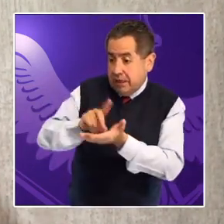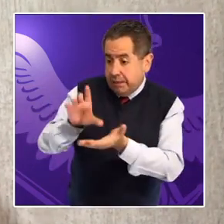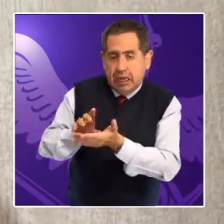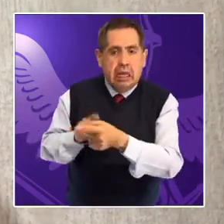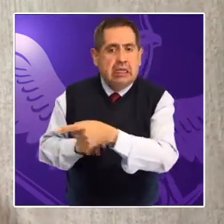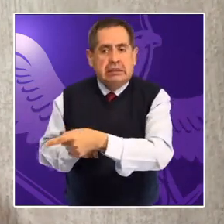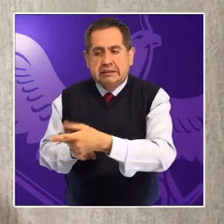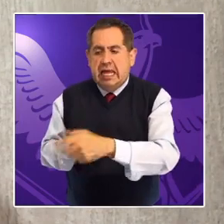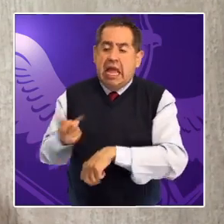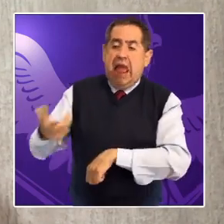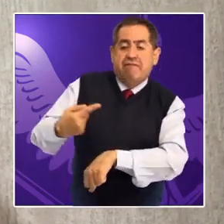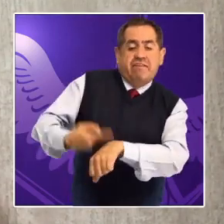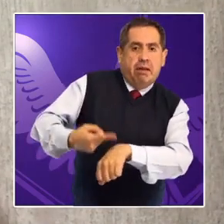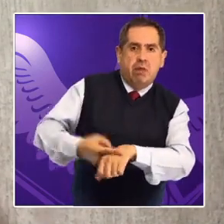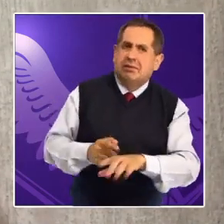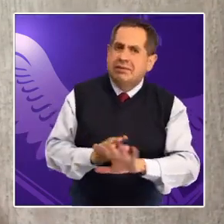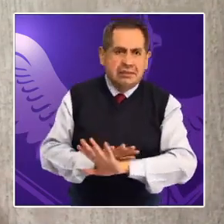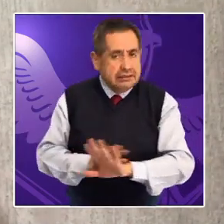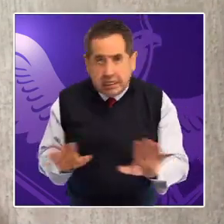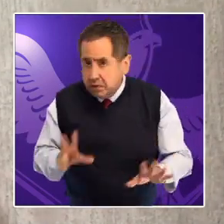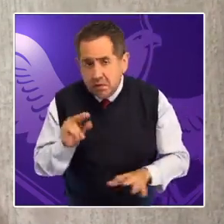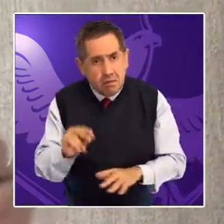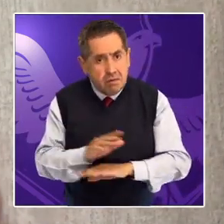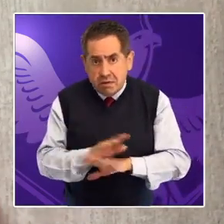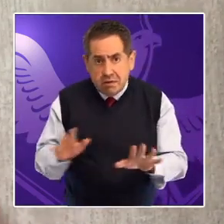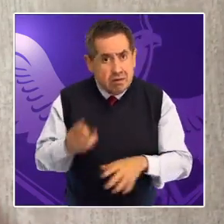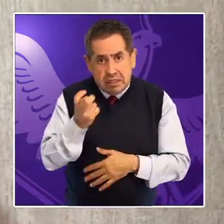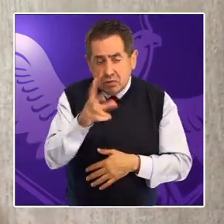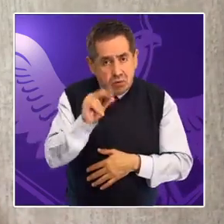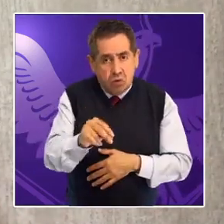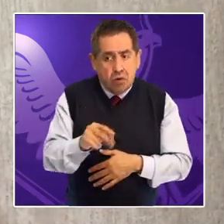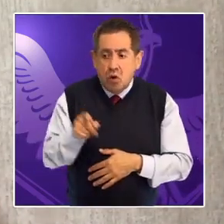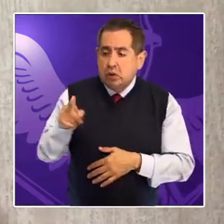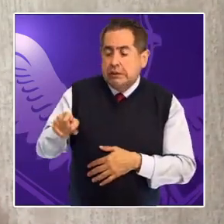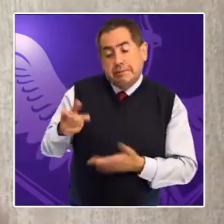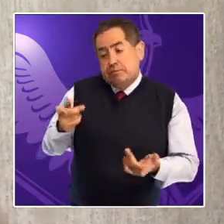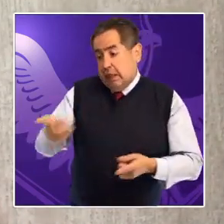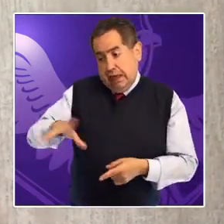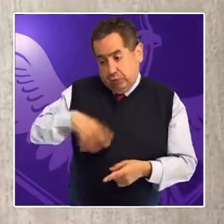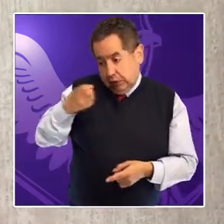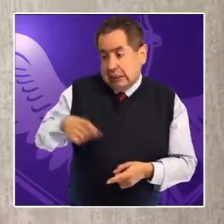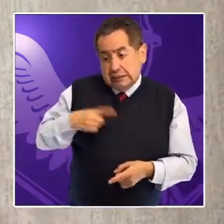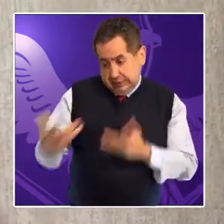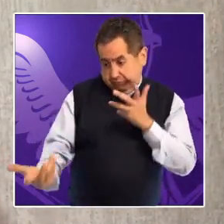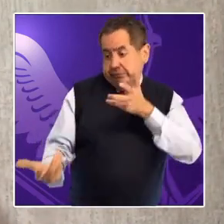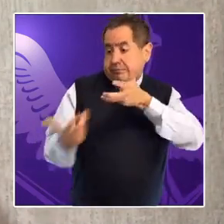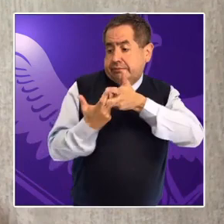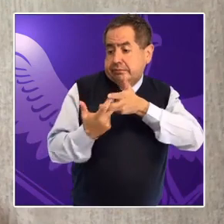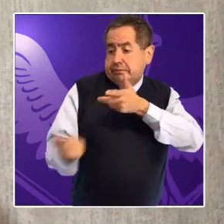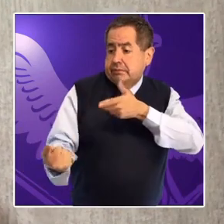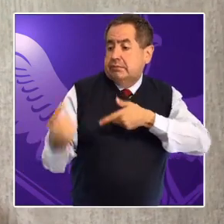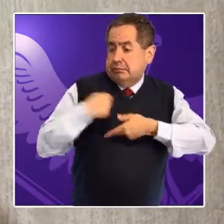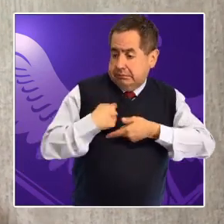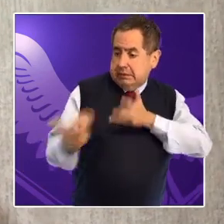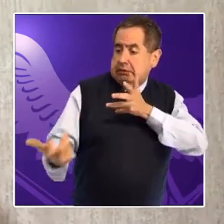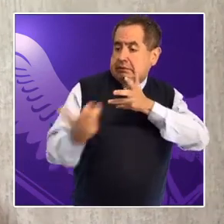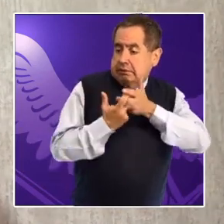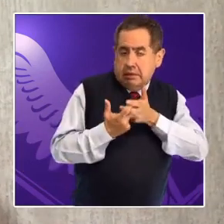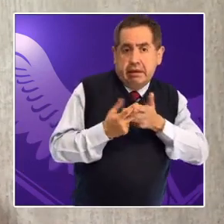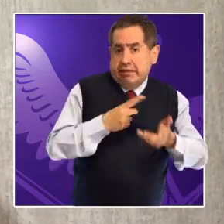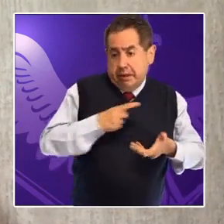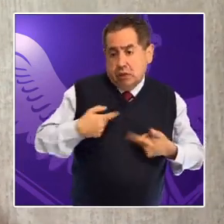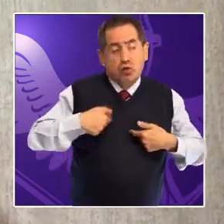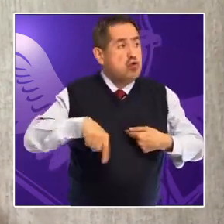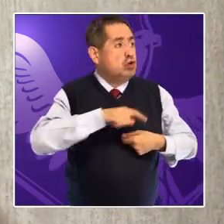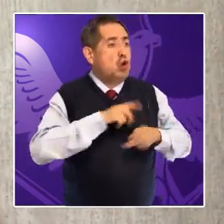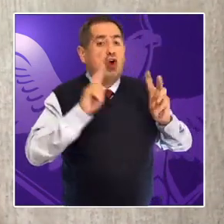están enfermas, entre comillas, que deben mejorarse ellos para integrarse al mundo de nosotros los normales, todo entre